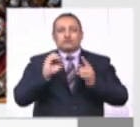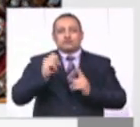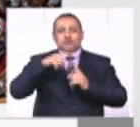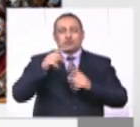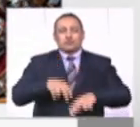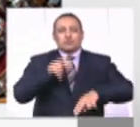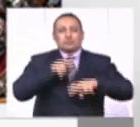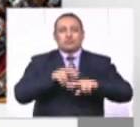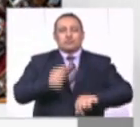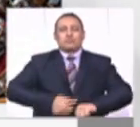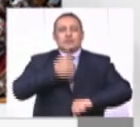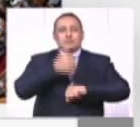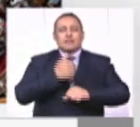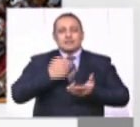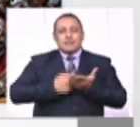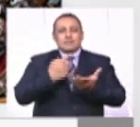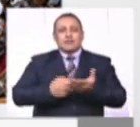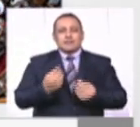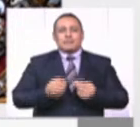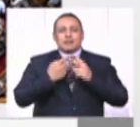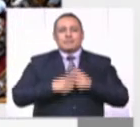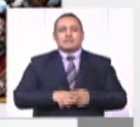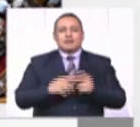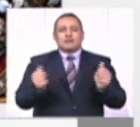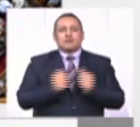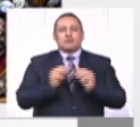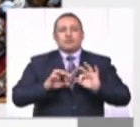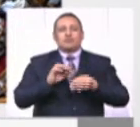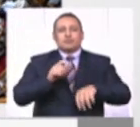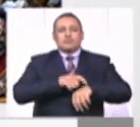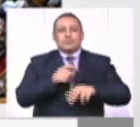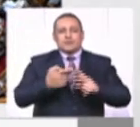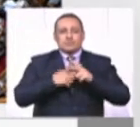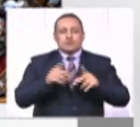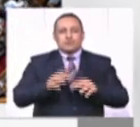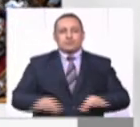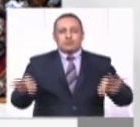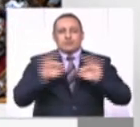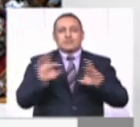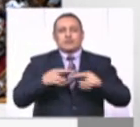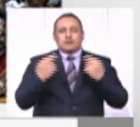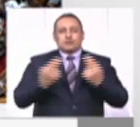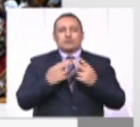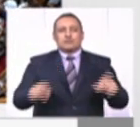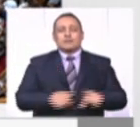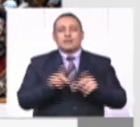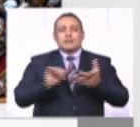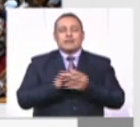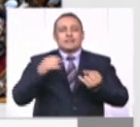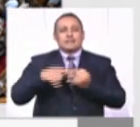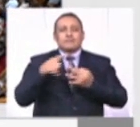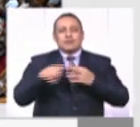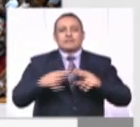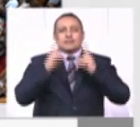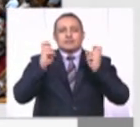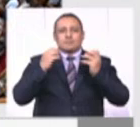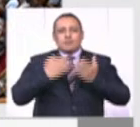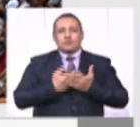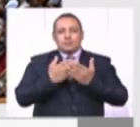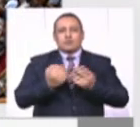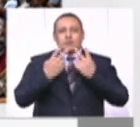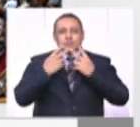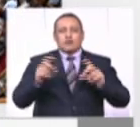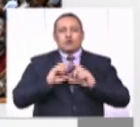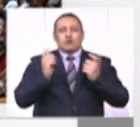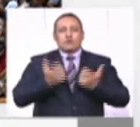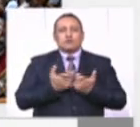mesa principal de debates para iniciar en instantes esta importante sesión plenaria con importantes temas también derivados de la